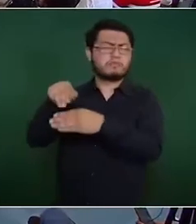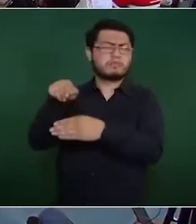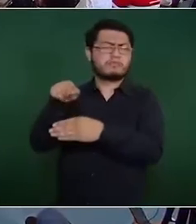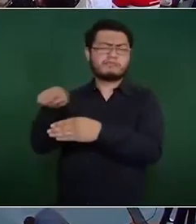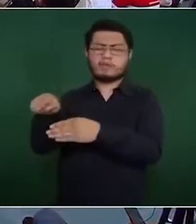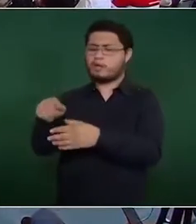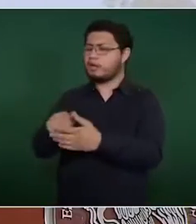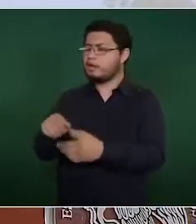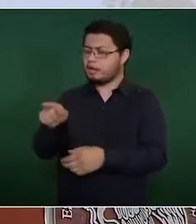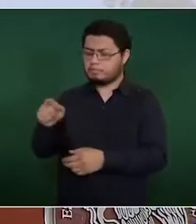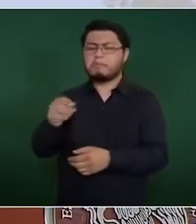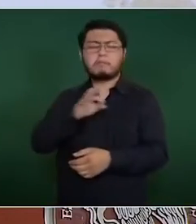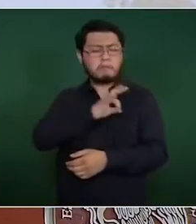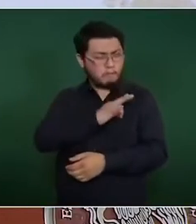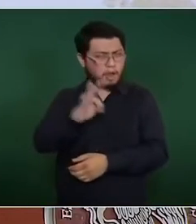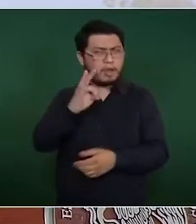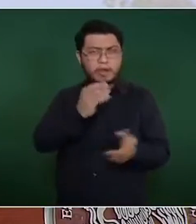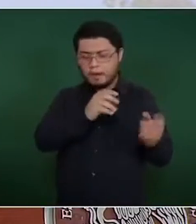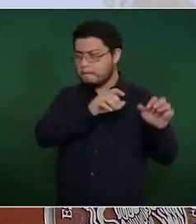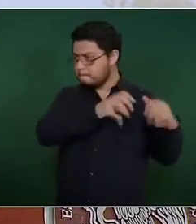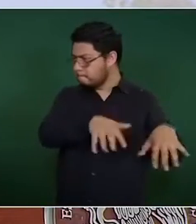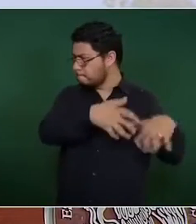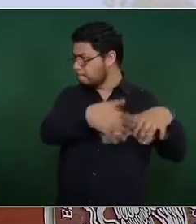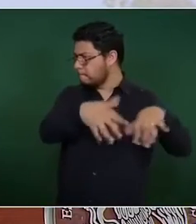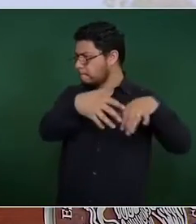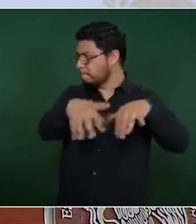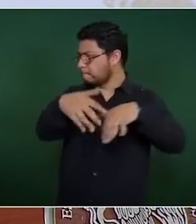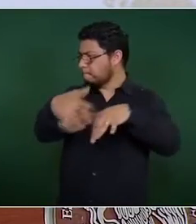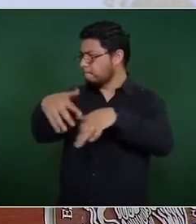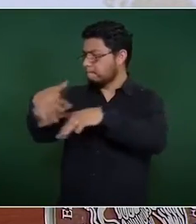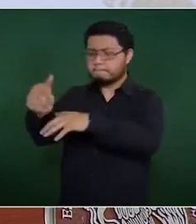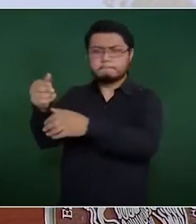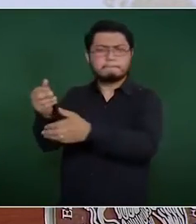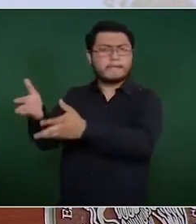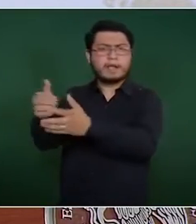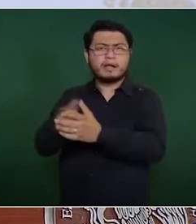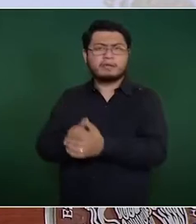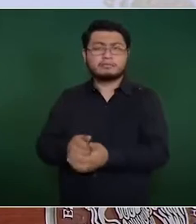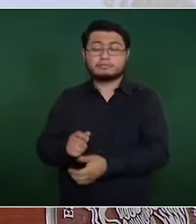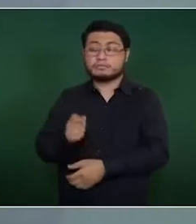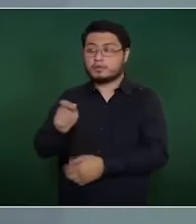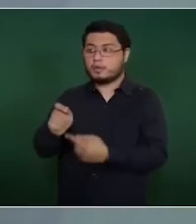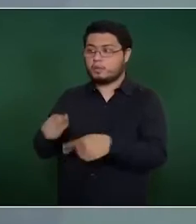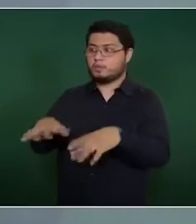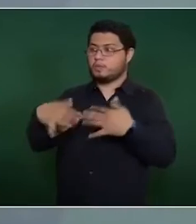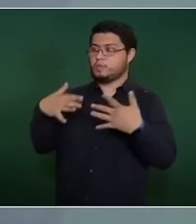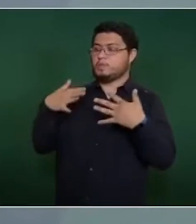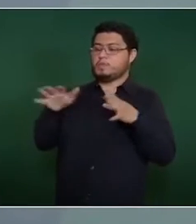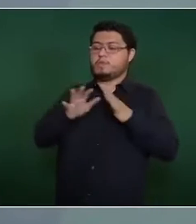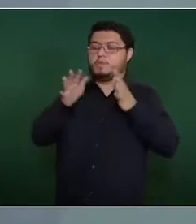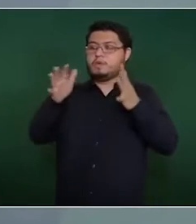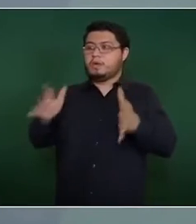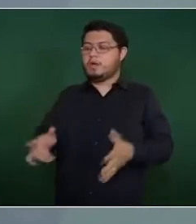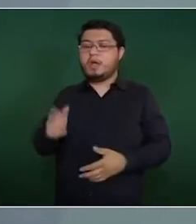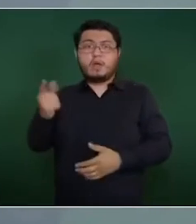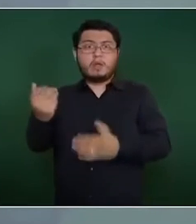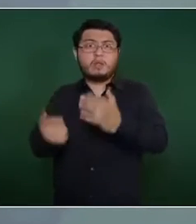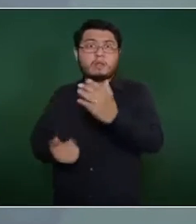que puedan manifestarse. No es ninguna novedad que Woldenberg sea el